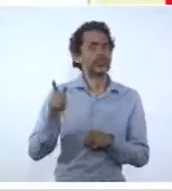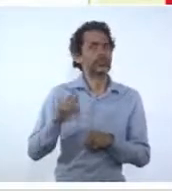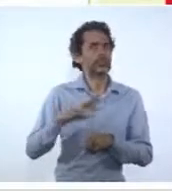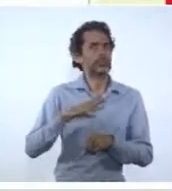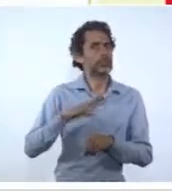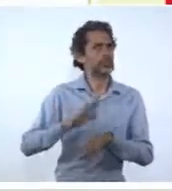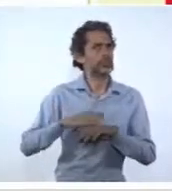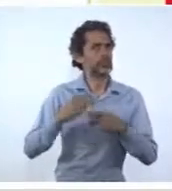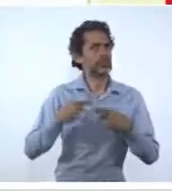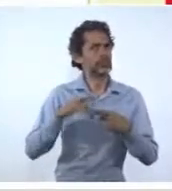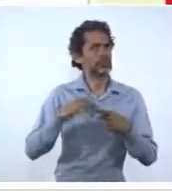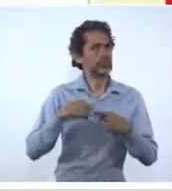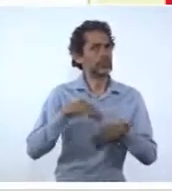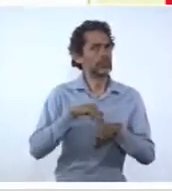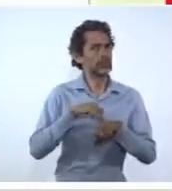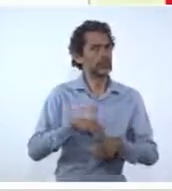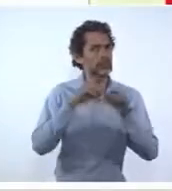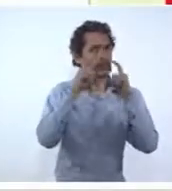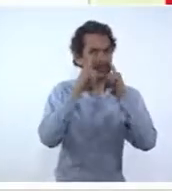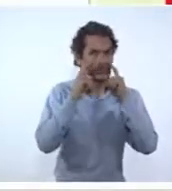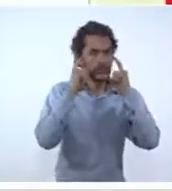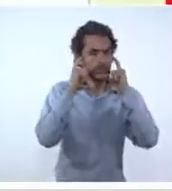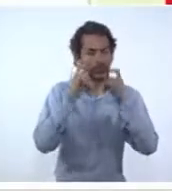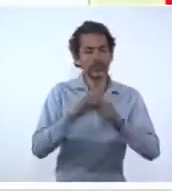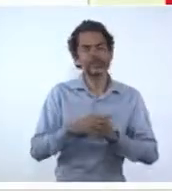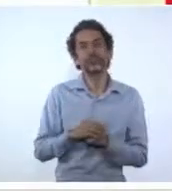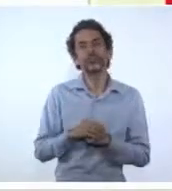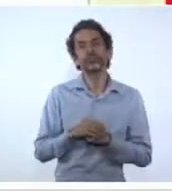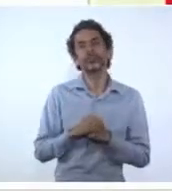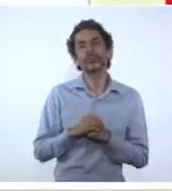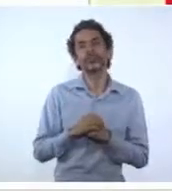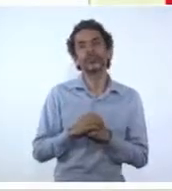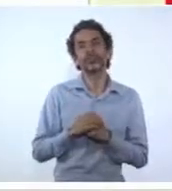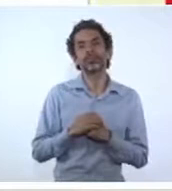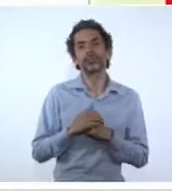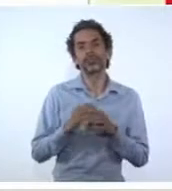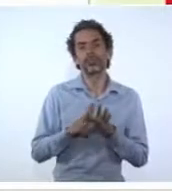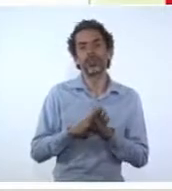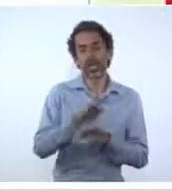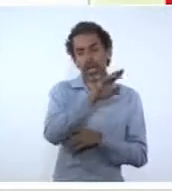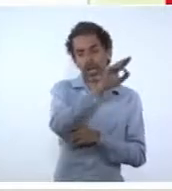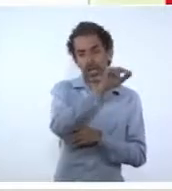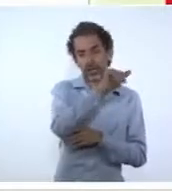número de personas en las últimas semanas, qué bueno. Villa Azcapotzalco,